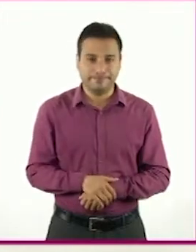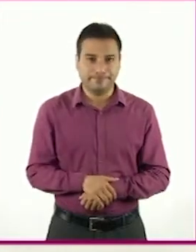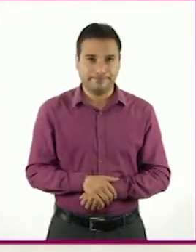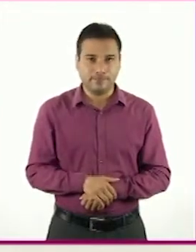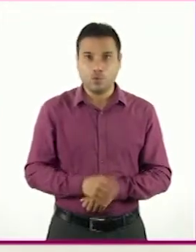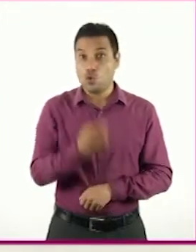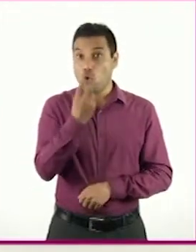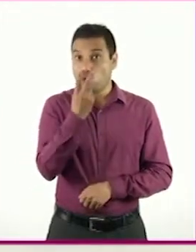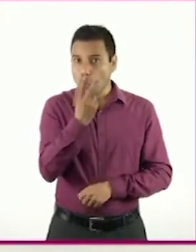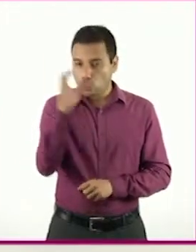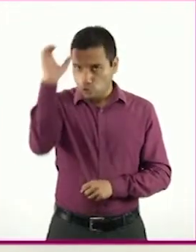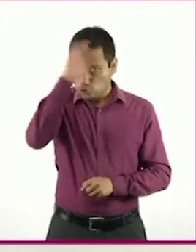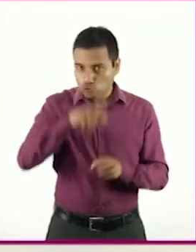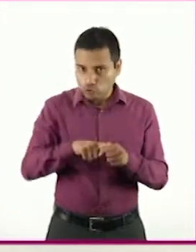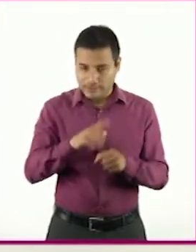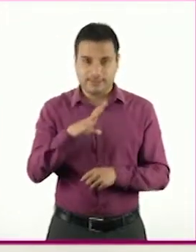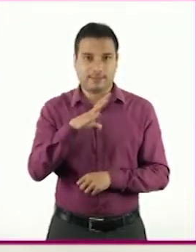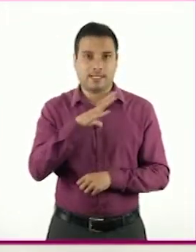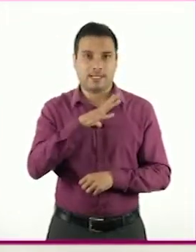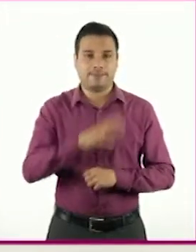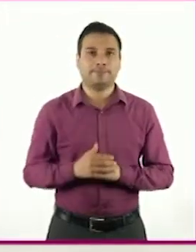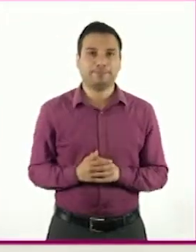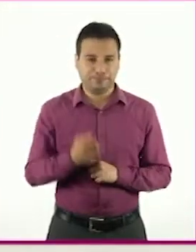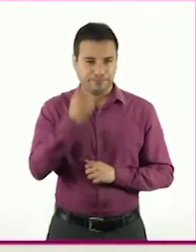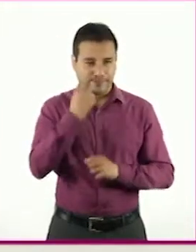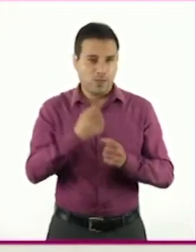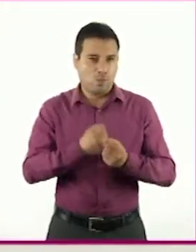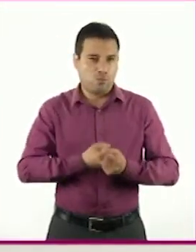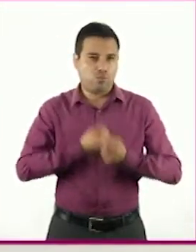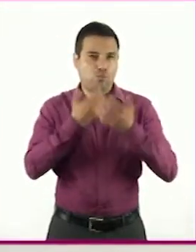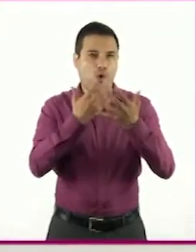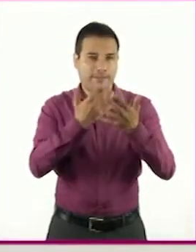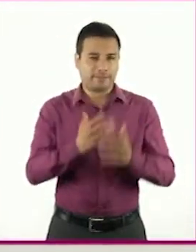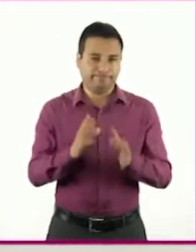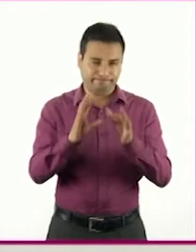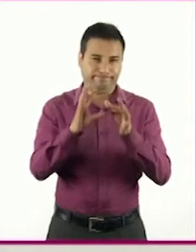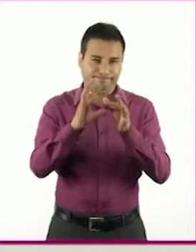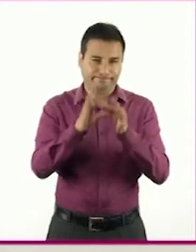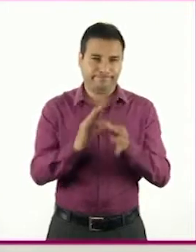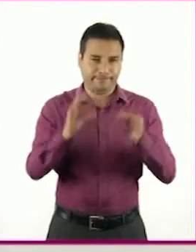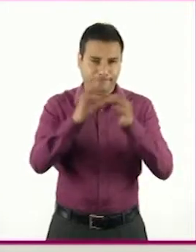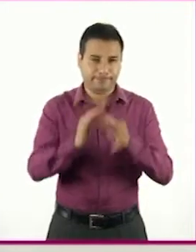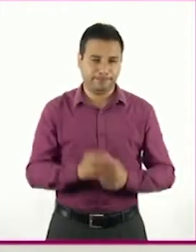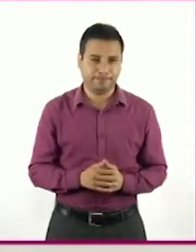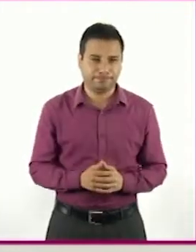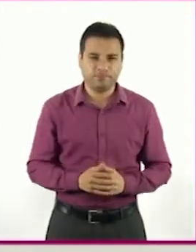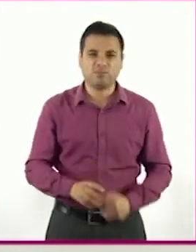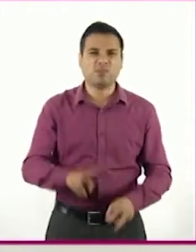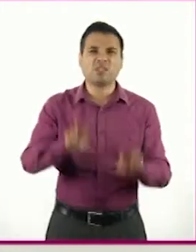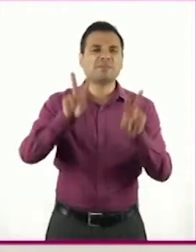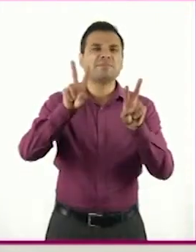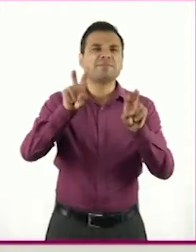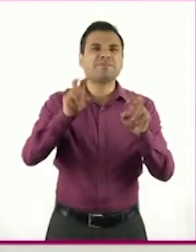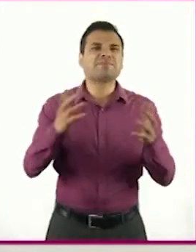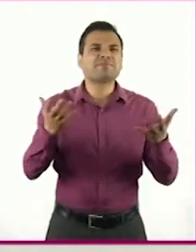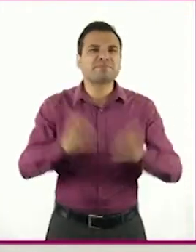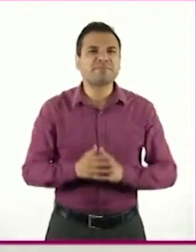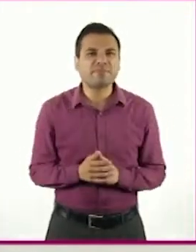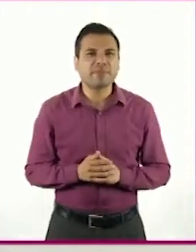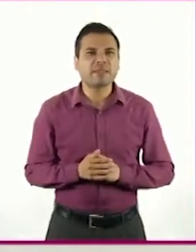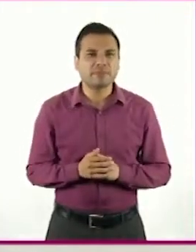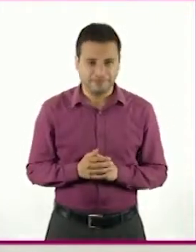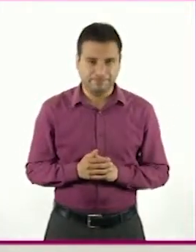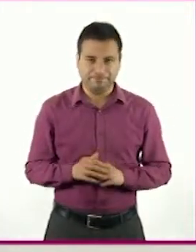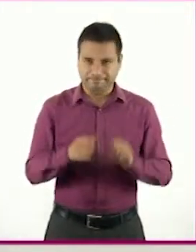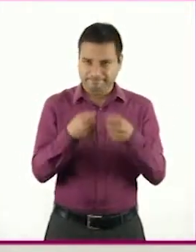dos culturas. Comencemos con un poema escrito por Abelardo Delgado que se enfoca en uno de los pasajes fronterizos